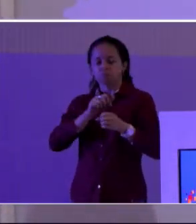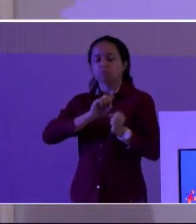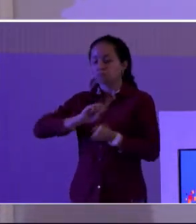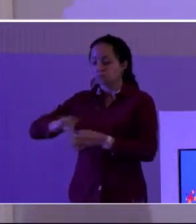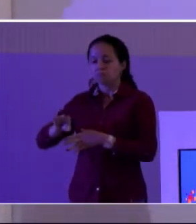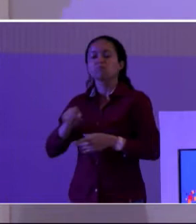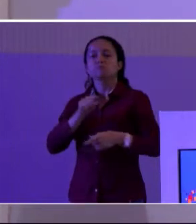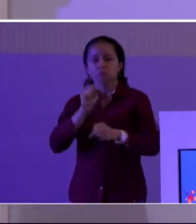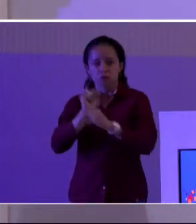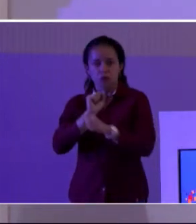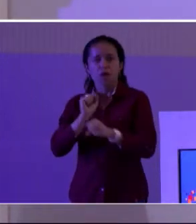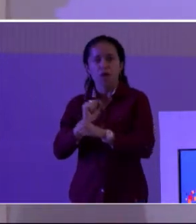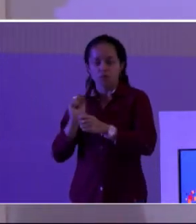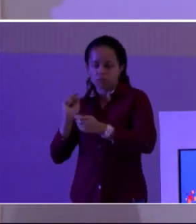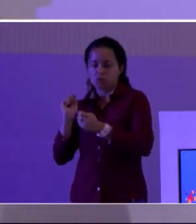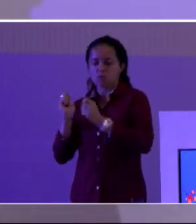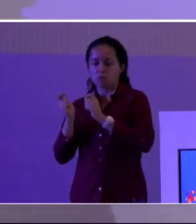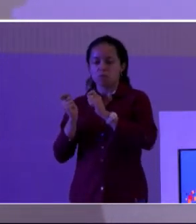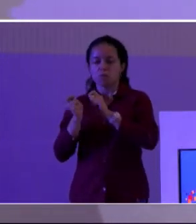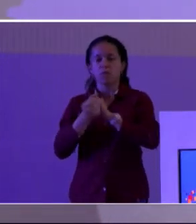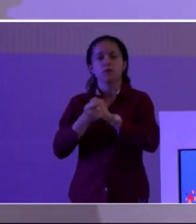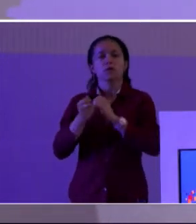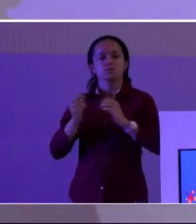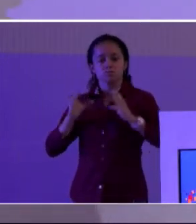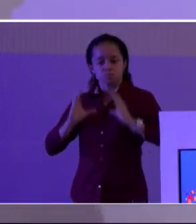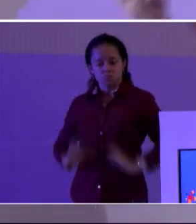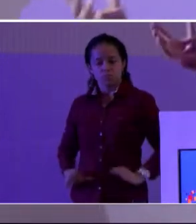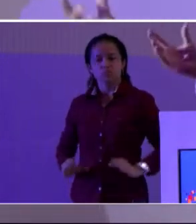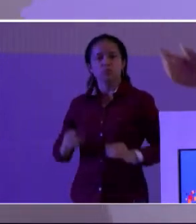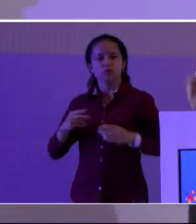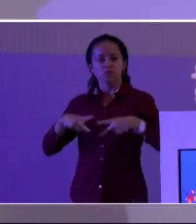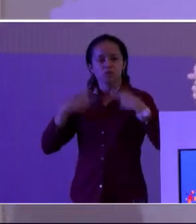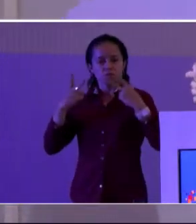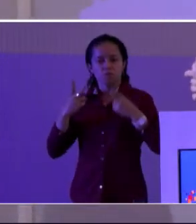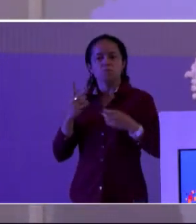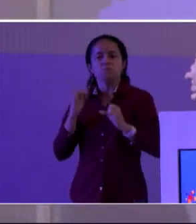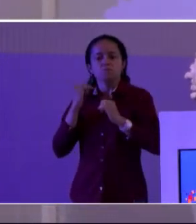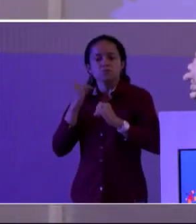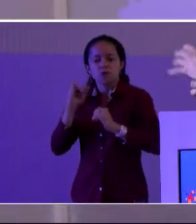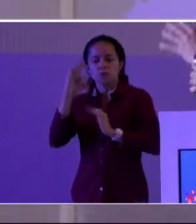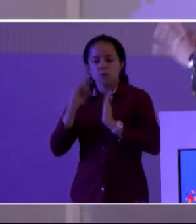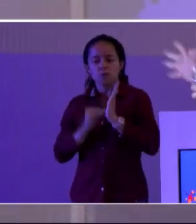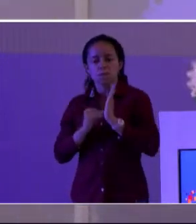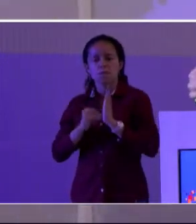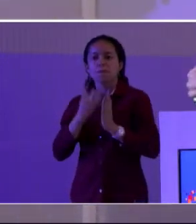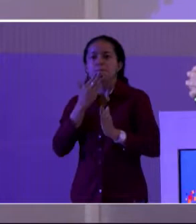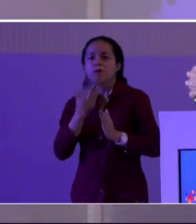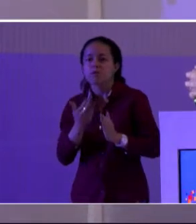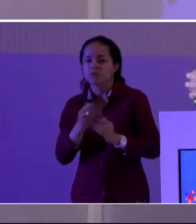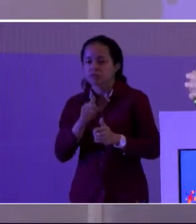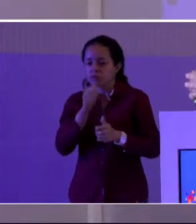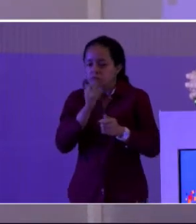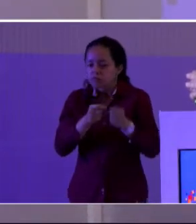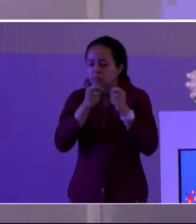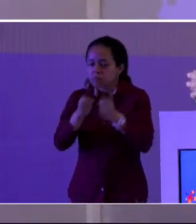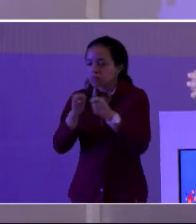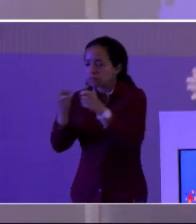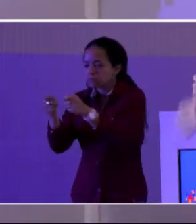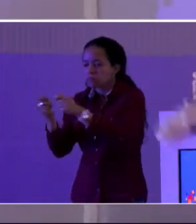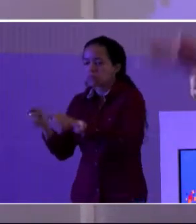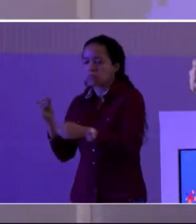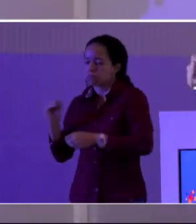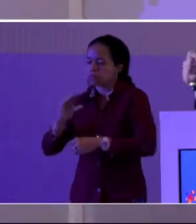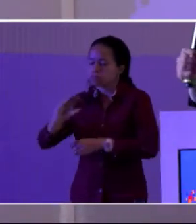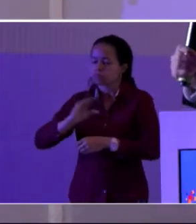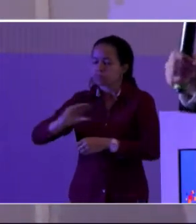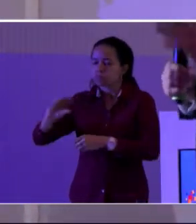construcción ciudadana, a ese ejercicio. Más de 3.000 beneficios económicos entregados en materia en política de reintegración